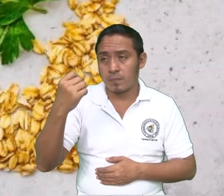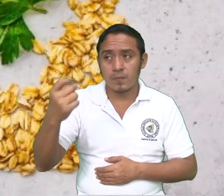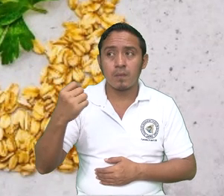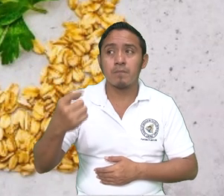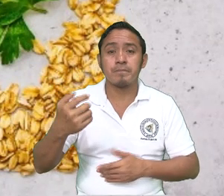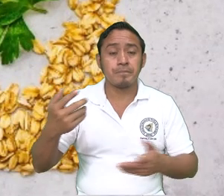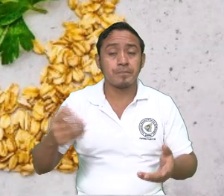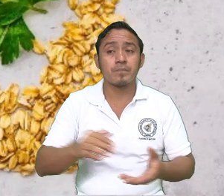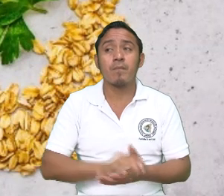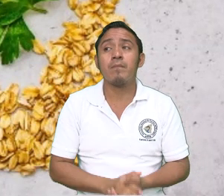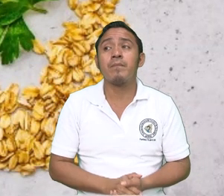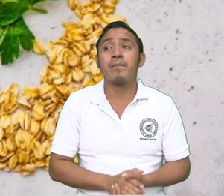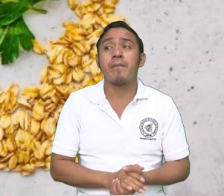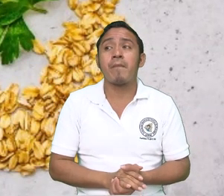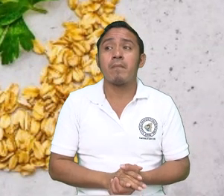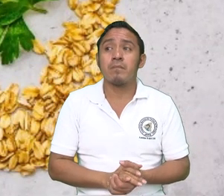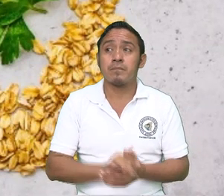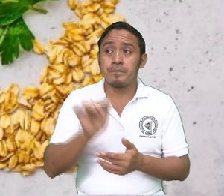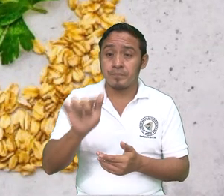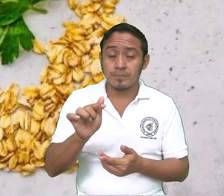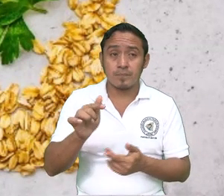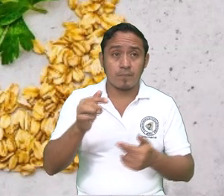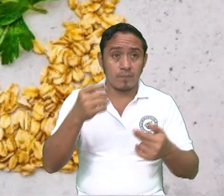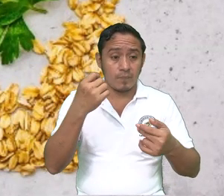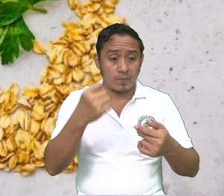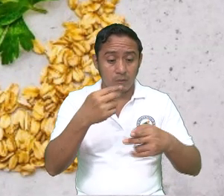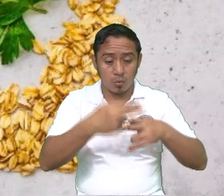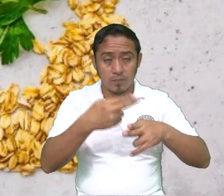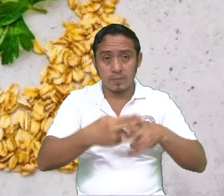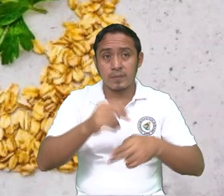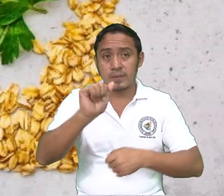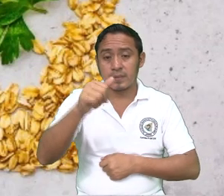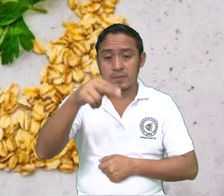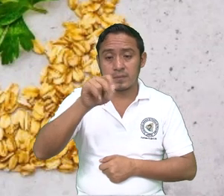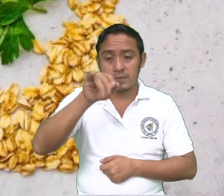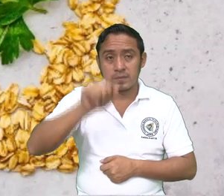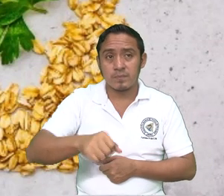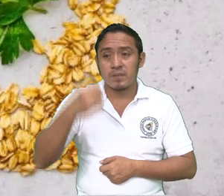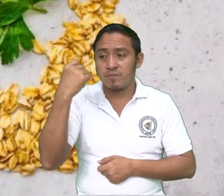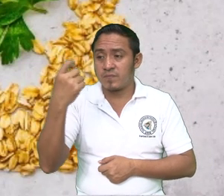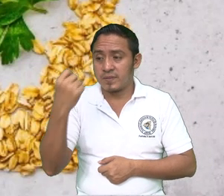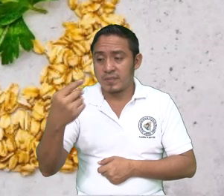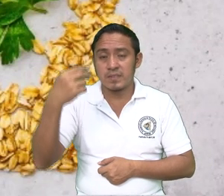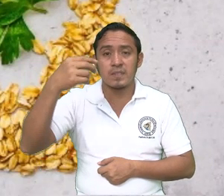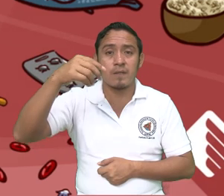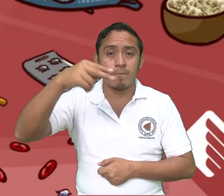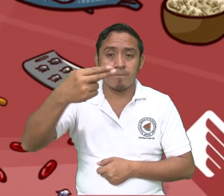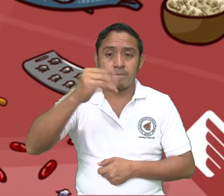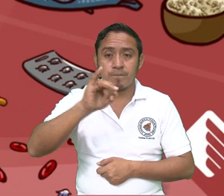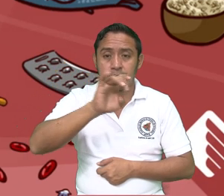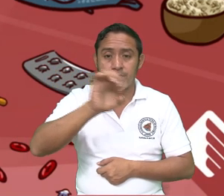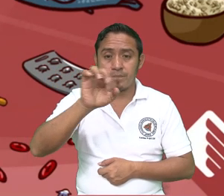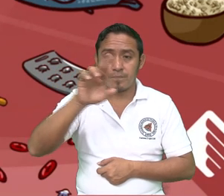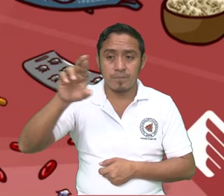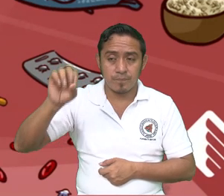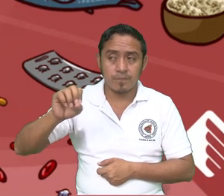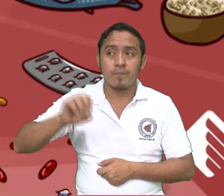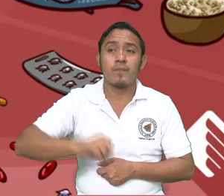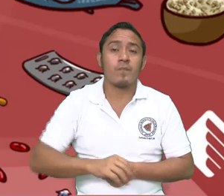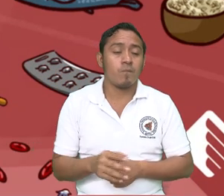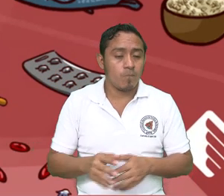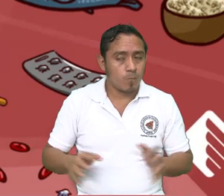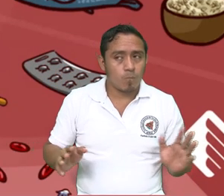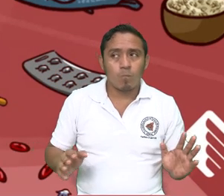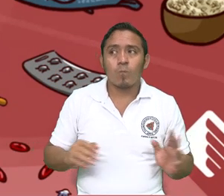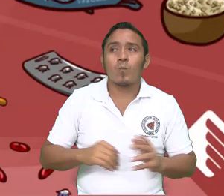por entonces hay una anemia ferropénica liam es decir una anemia por déficit de hierro entonces obviamente